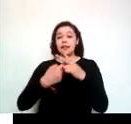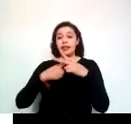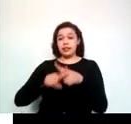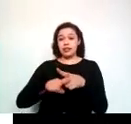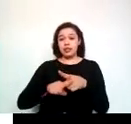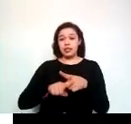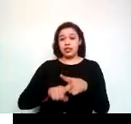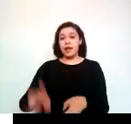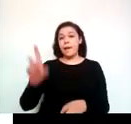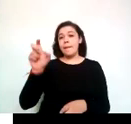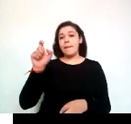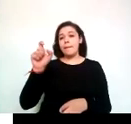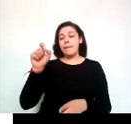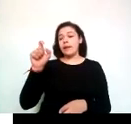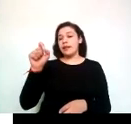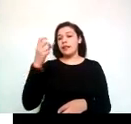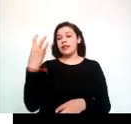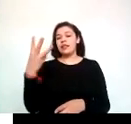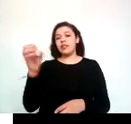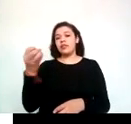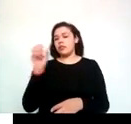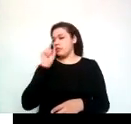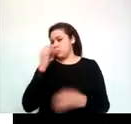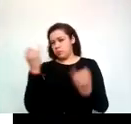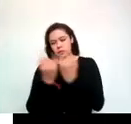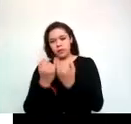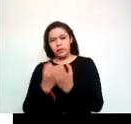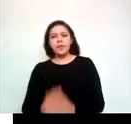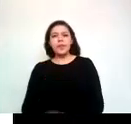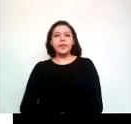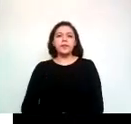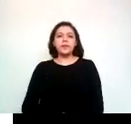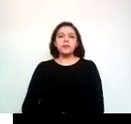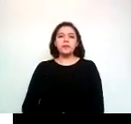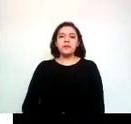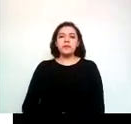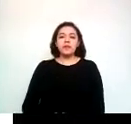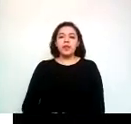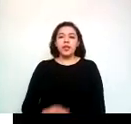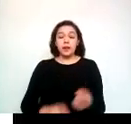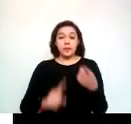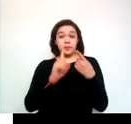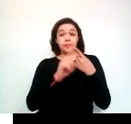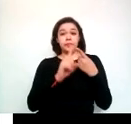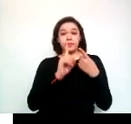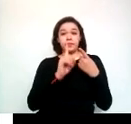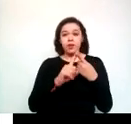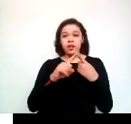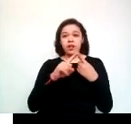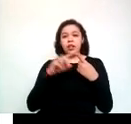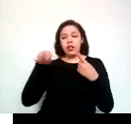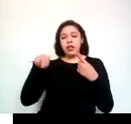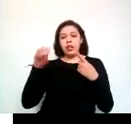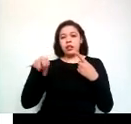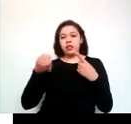octubre. Para ser un poquito más específicos, la primera etapa de la NOM 035, que fue el 27 de